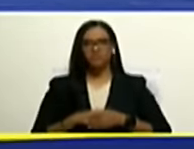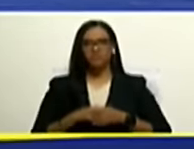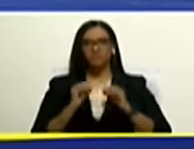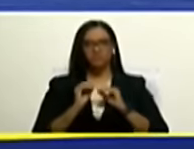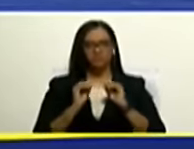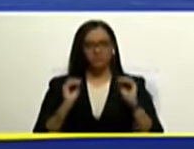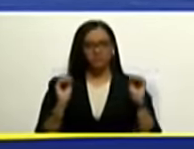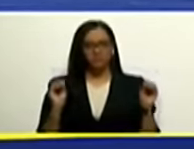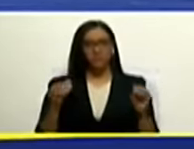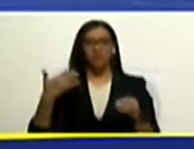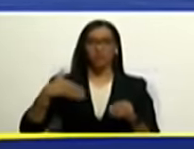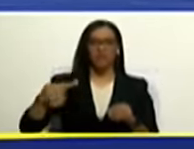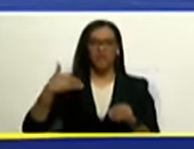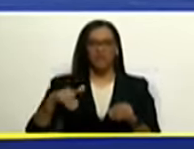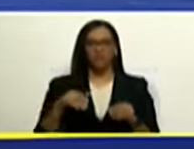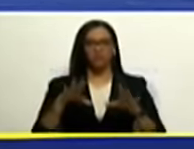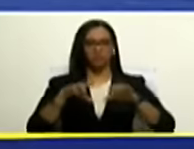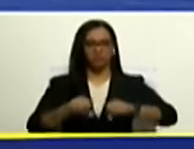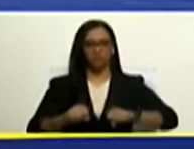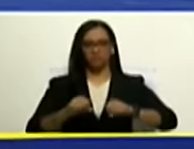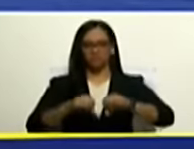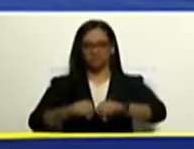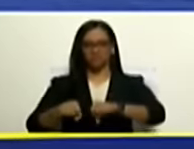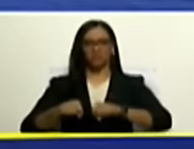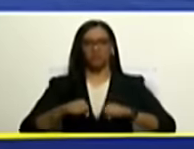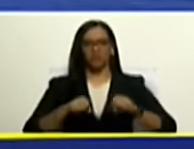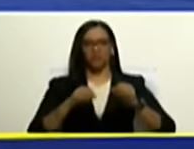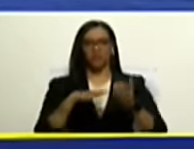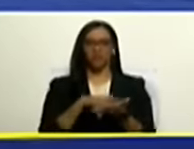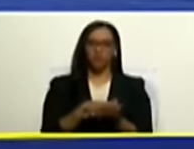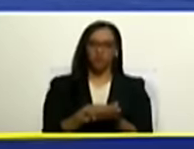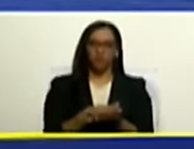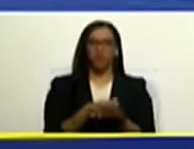Proclaman su derecho a hegemonía y a dominio sobre el continente